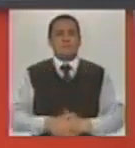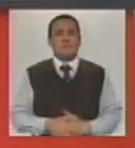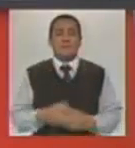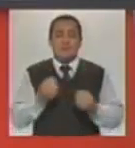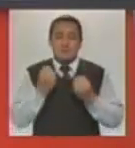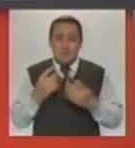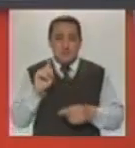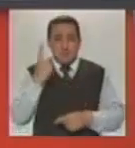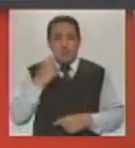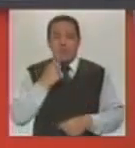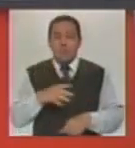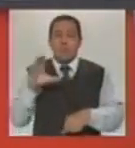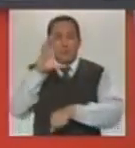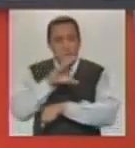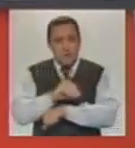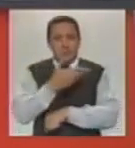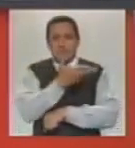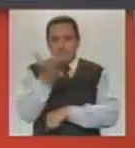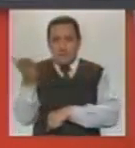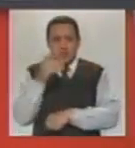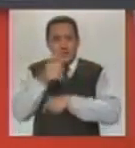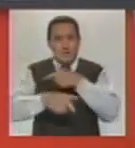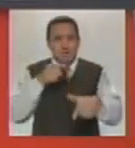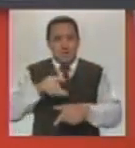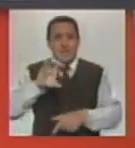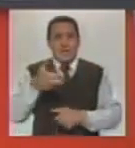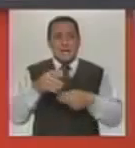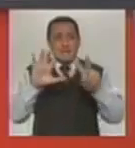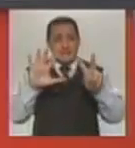buenas noches a toda la teleaudiencia de Canal 7.